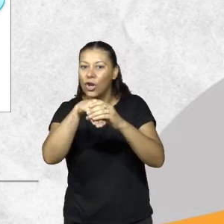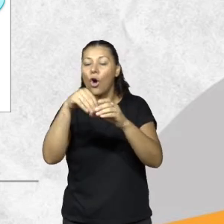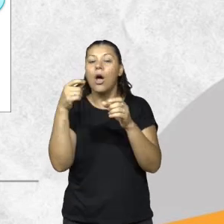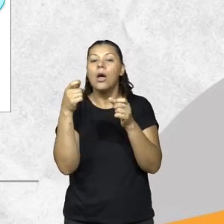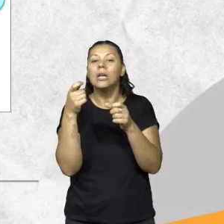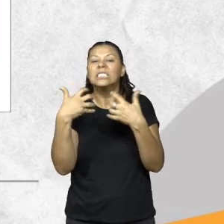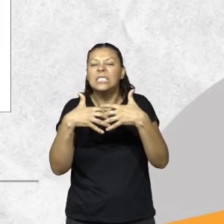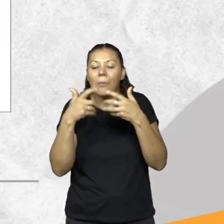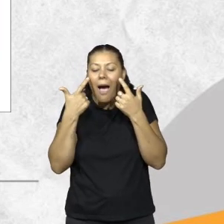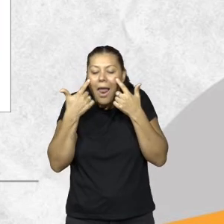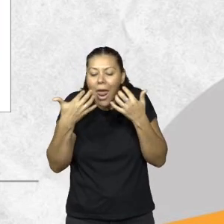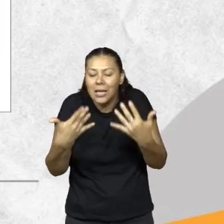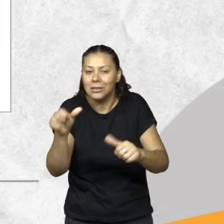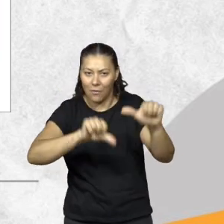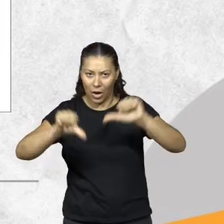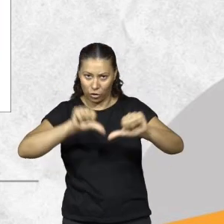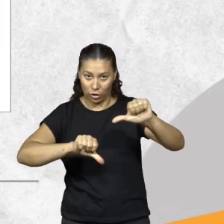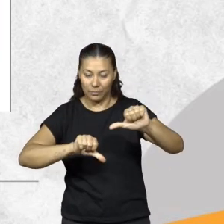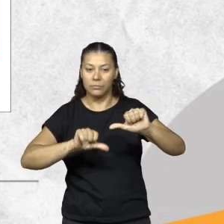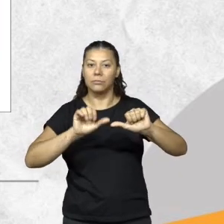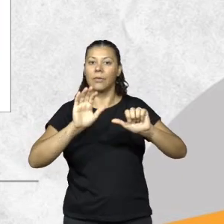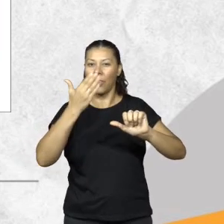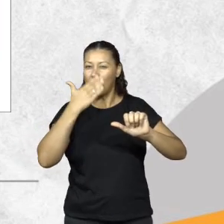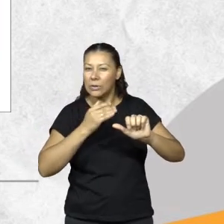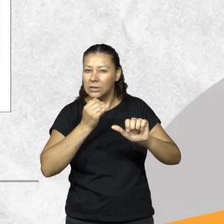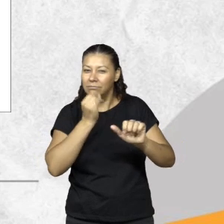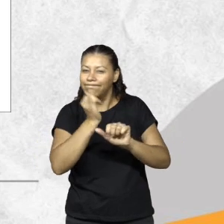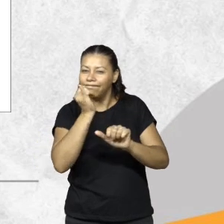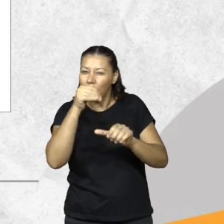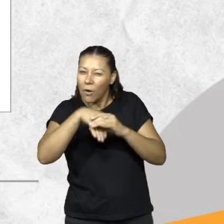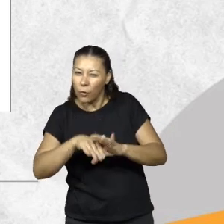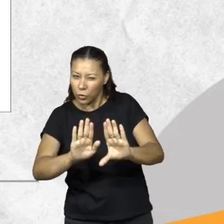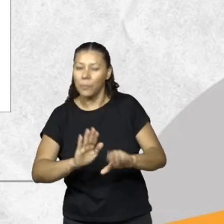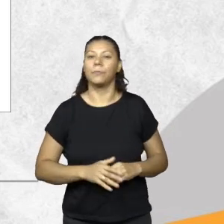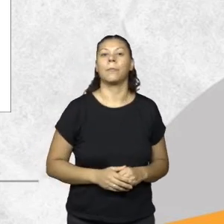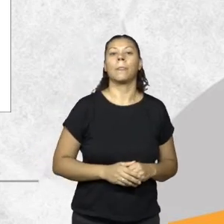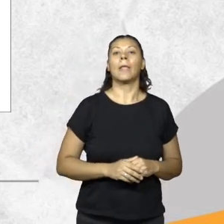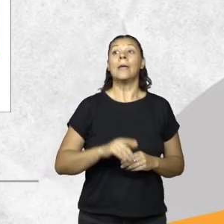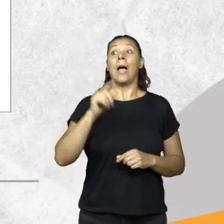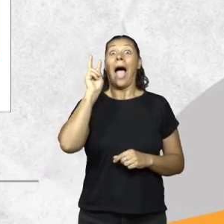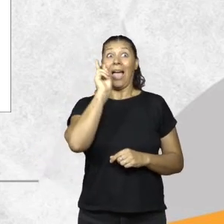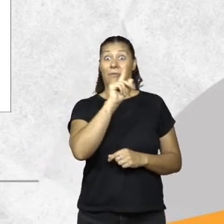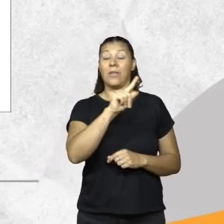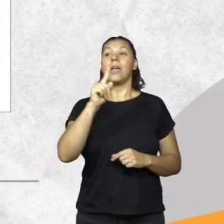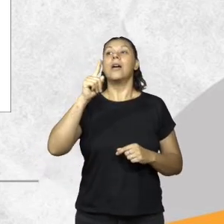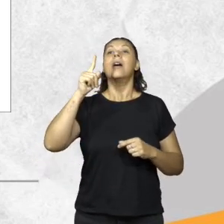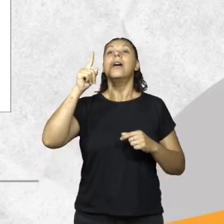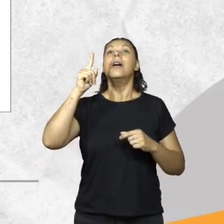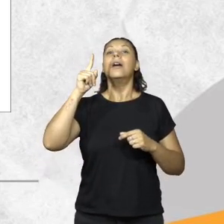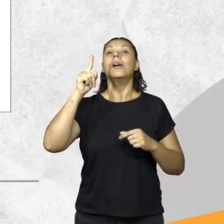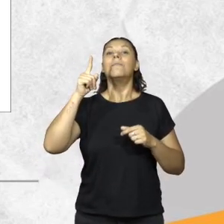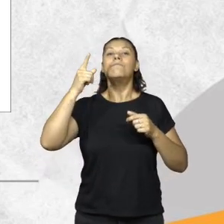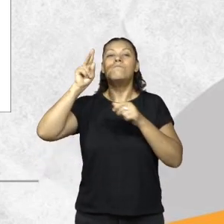Ahora después les voy a contar un poco más en detalle. Brevemente, acá en este monitoreo satelital, nosotros tenemos a la doctora Andrea